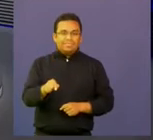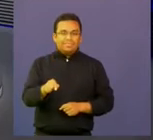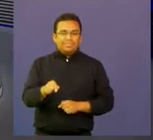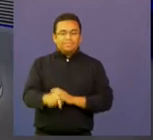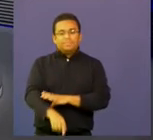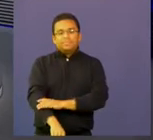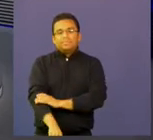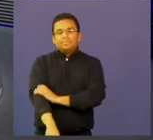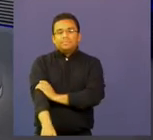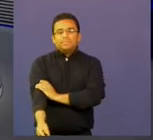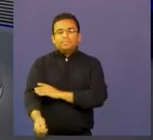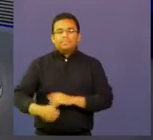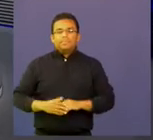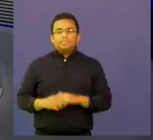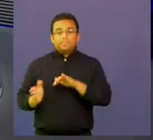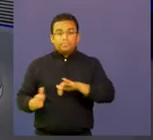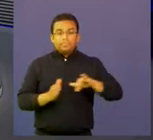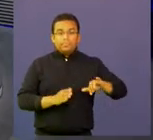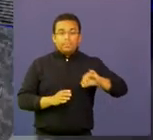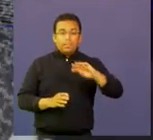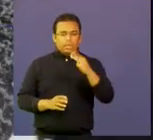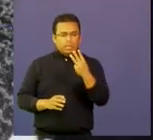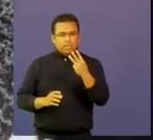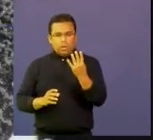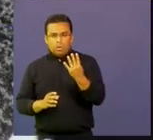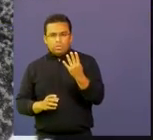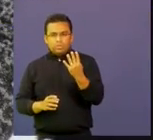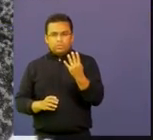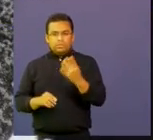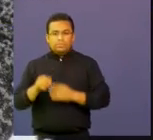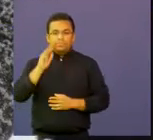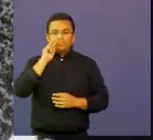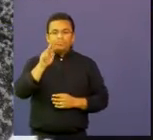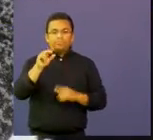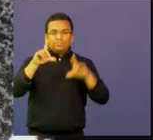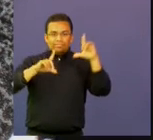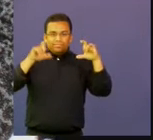Tercera imagen, o cuarta, es esta. Esta es...